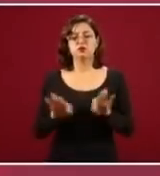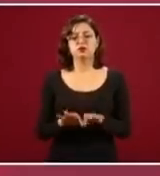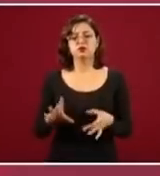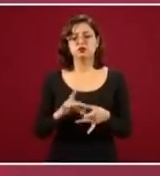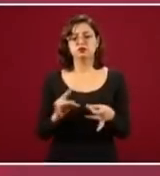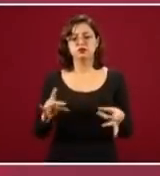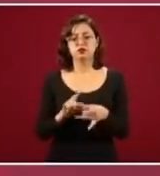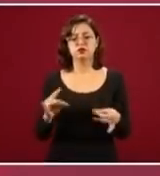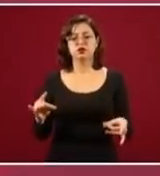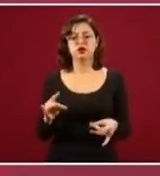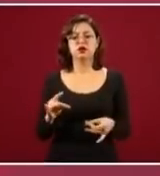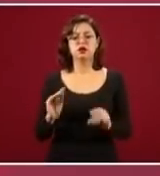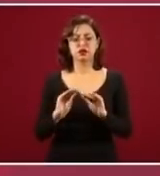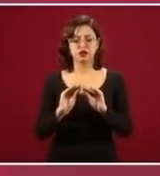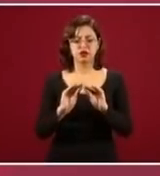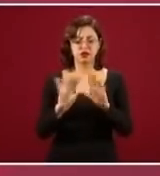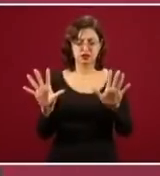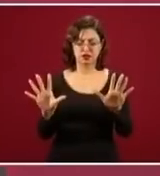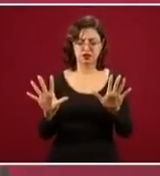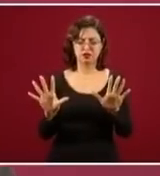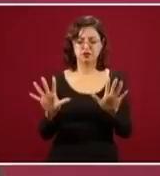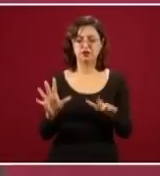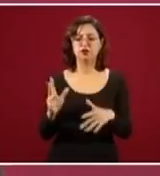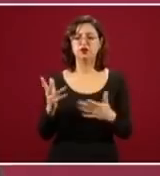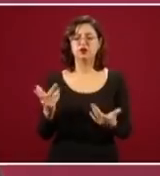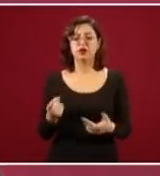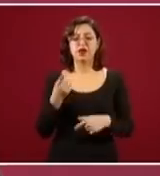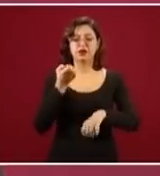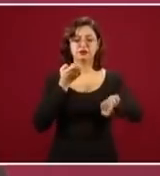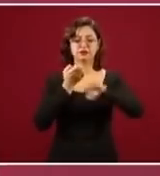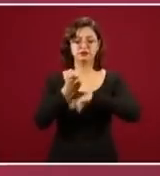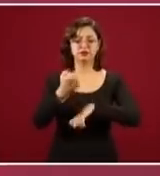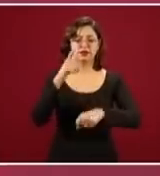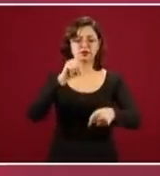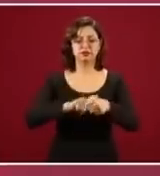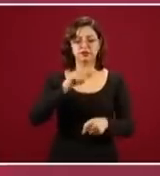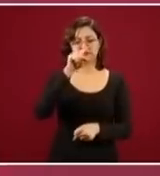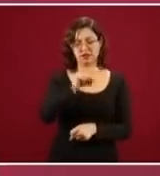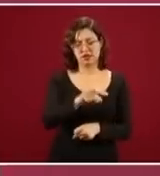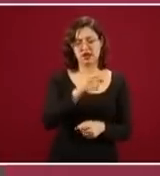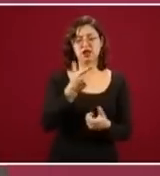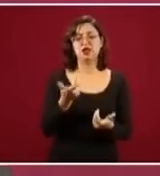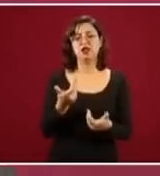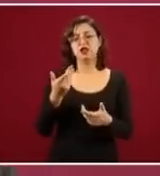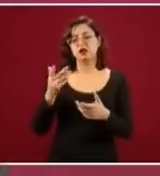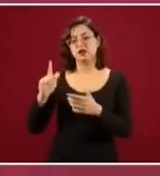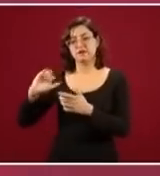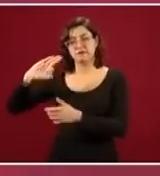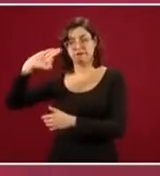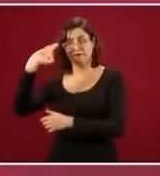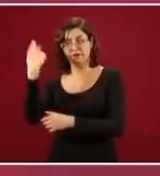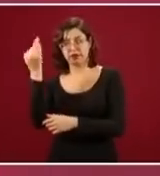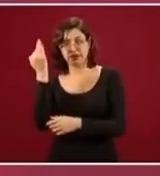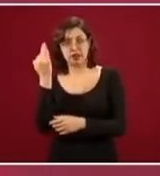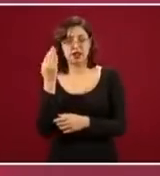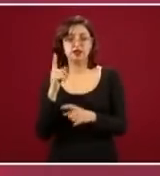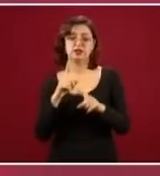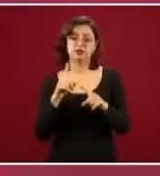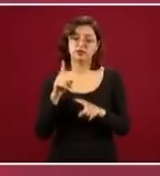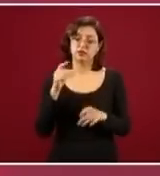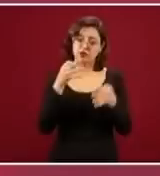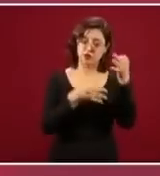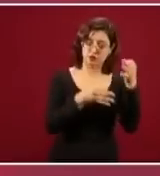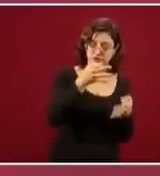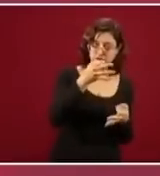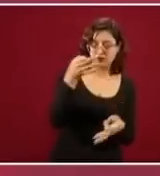es hay el ámbito de responsabilidad estatal y el ámbito de responsabilidad federal. Nosotros, como